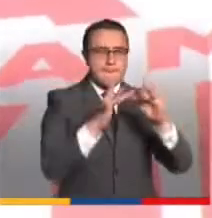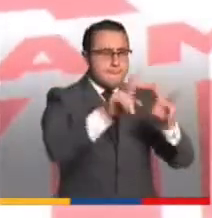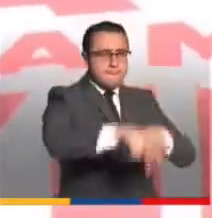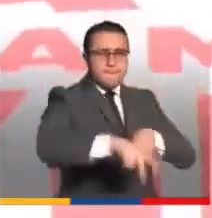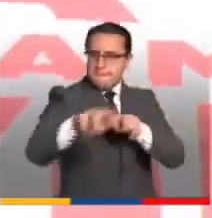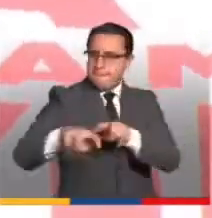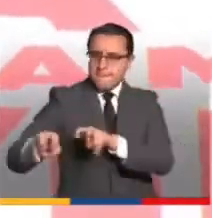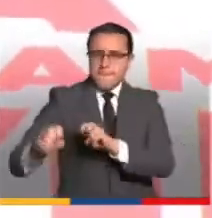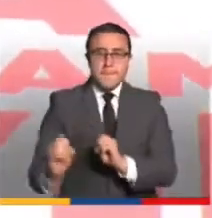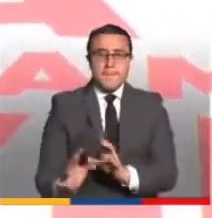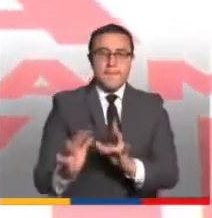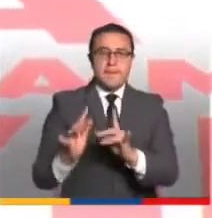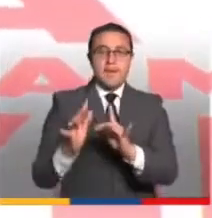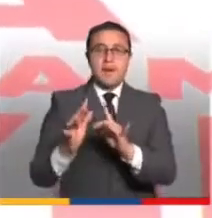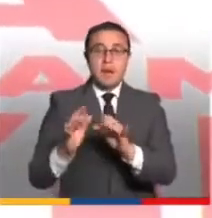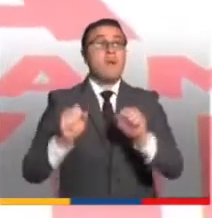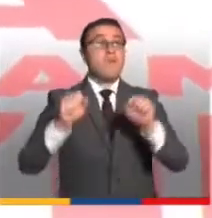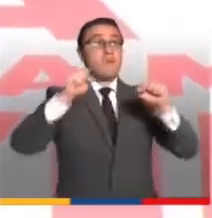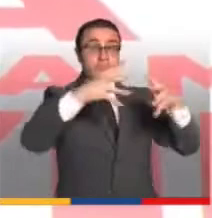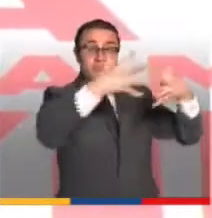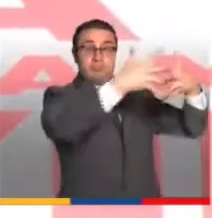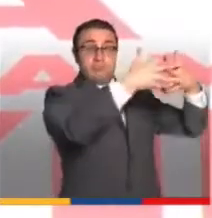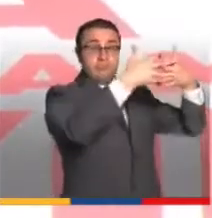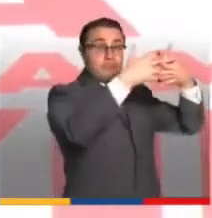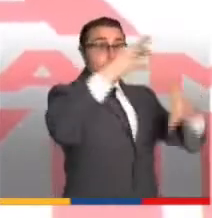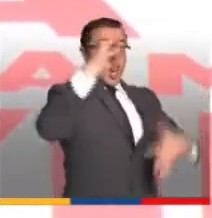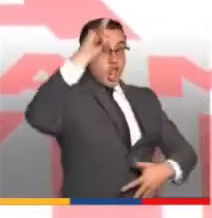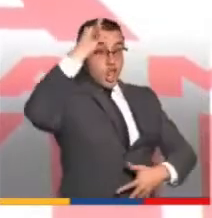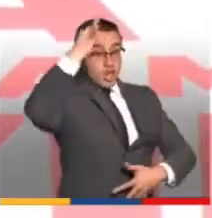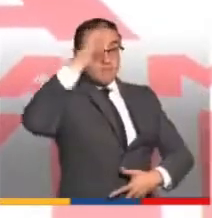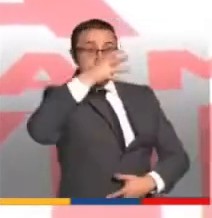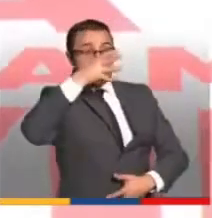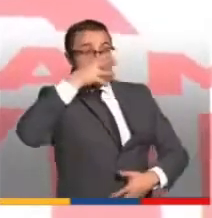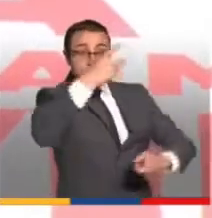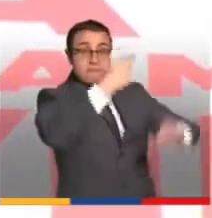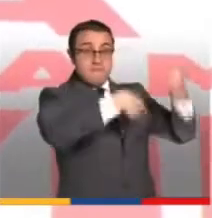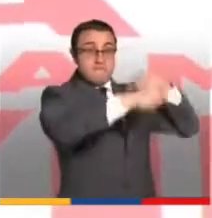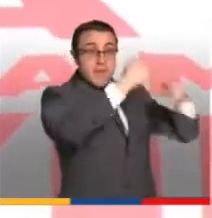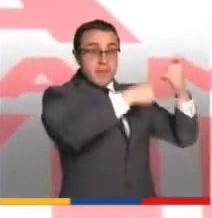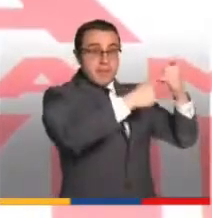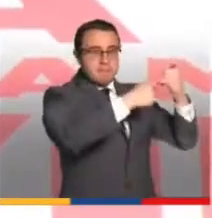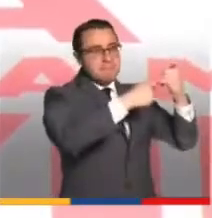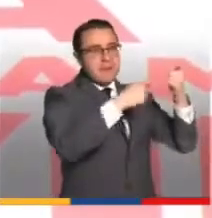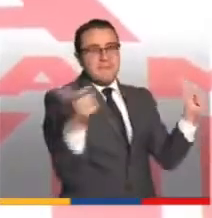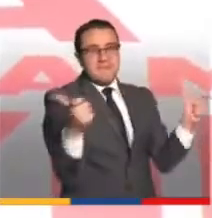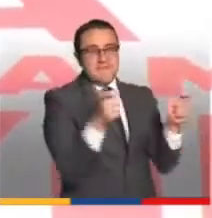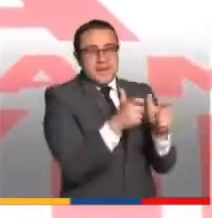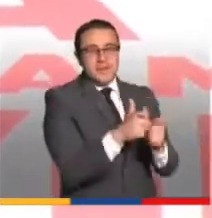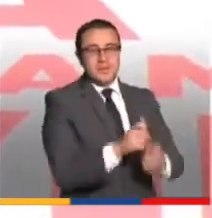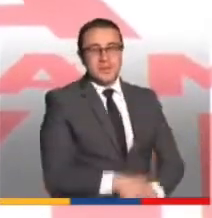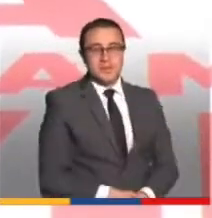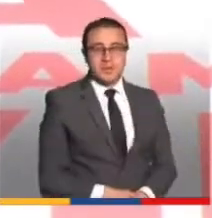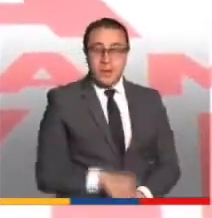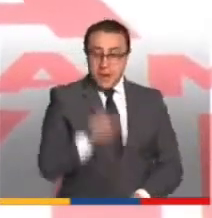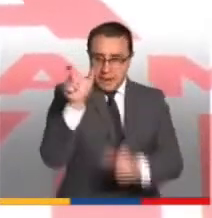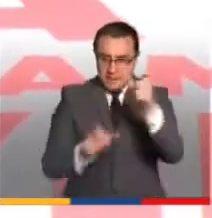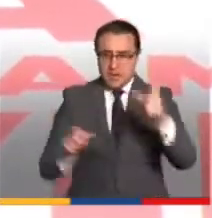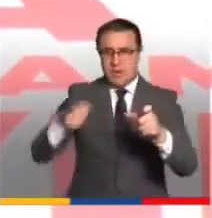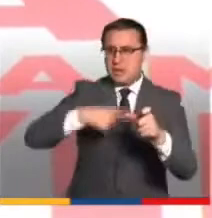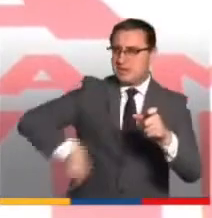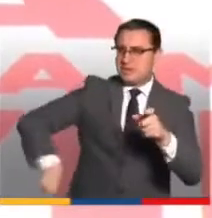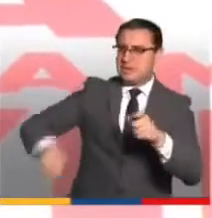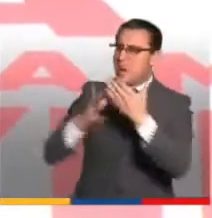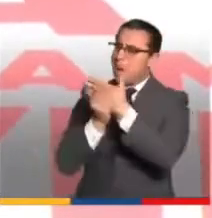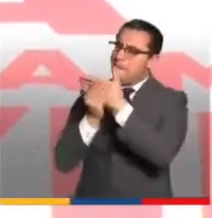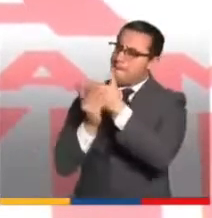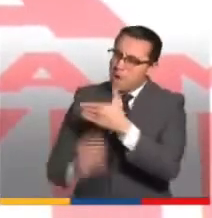habría menos exportación de cocaína a los Estados Unidos. Y el éxodo de la población huyendo de